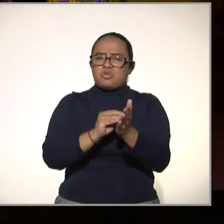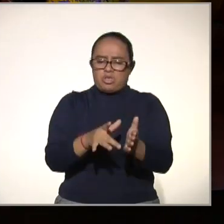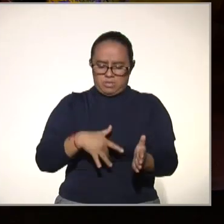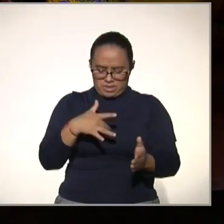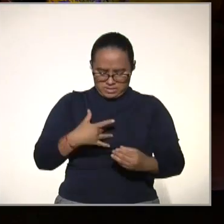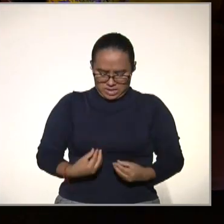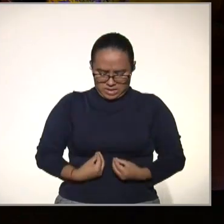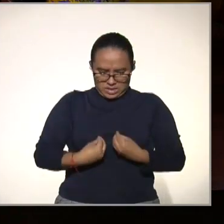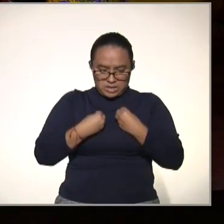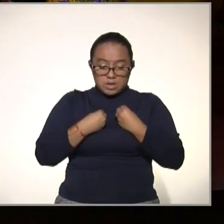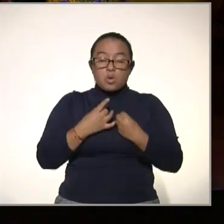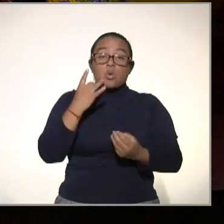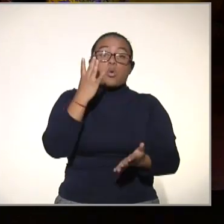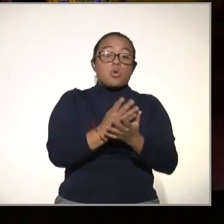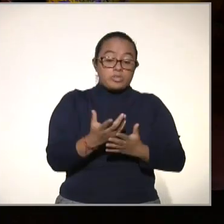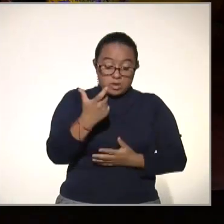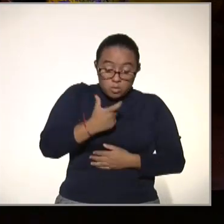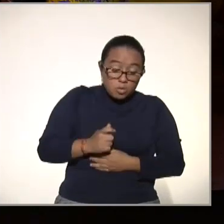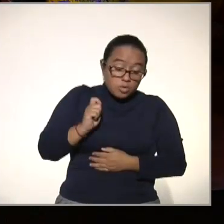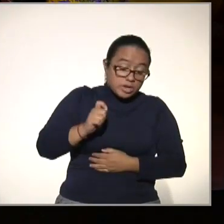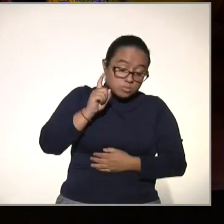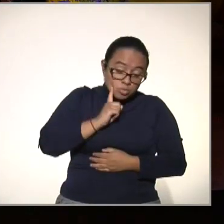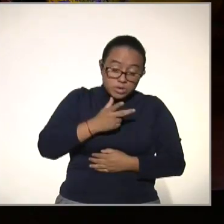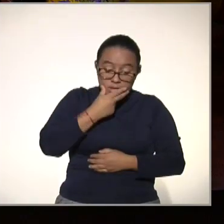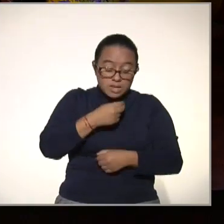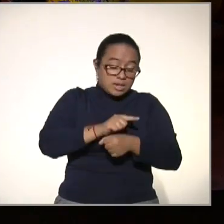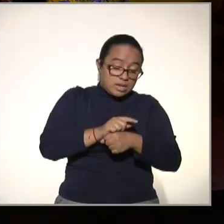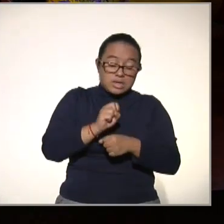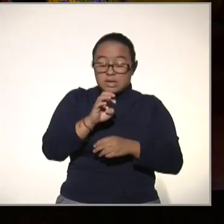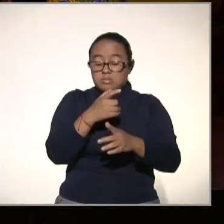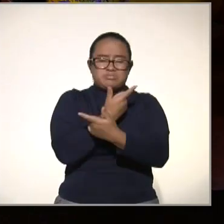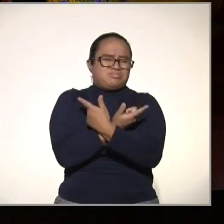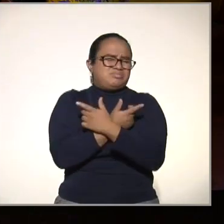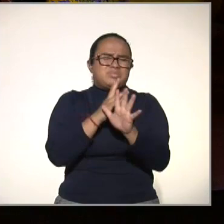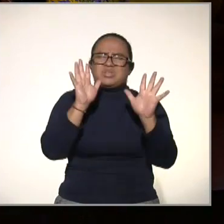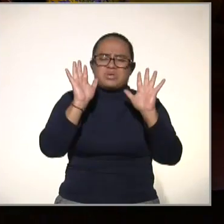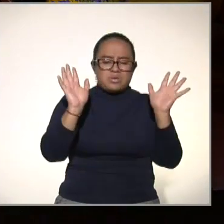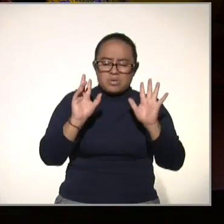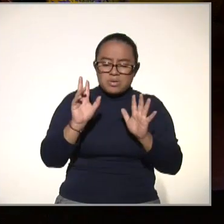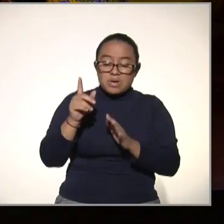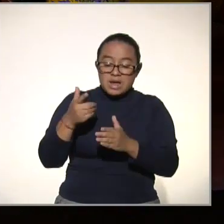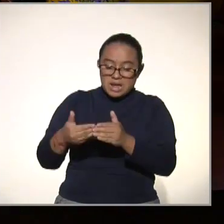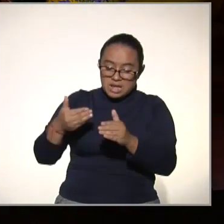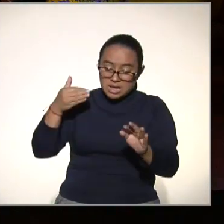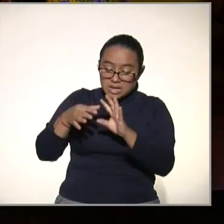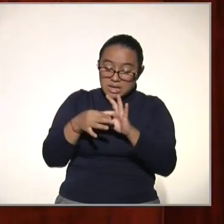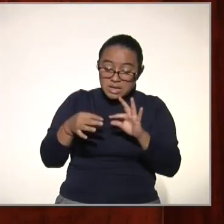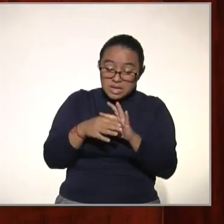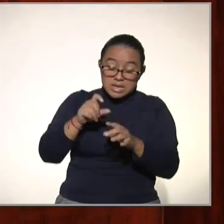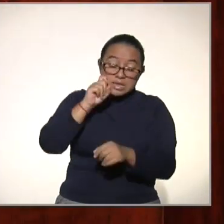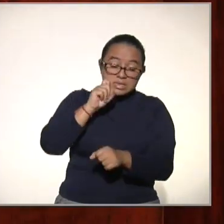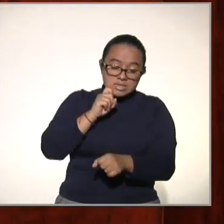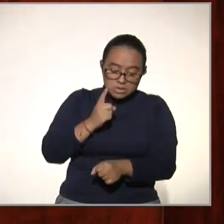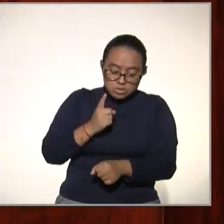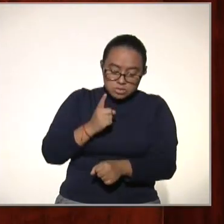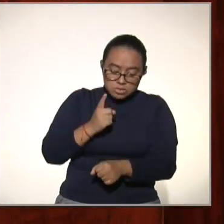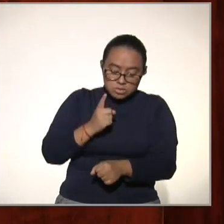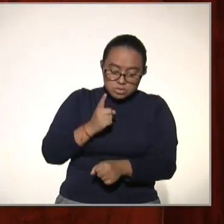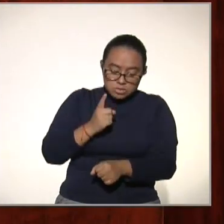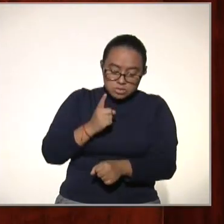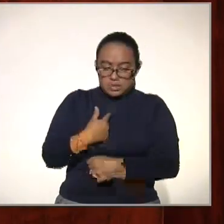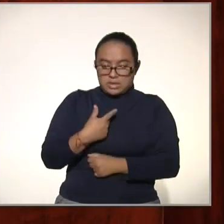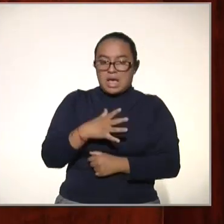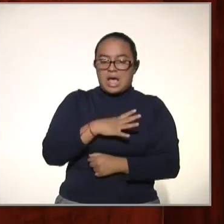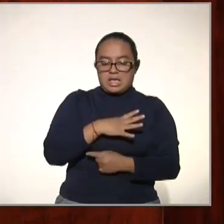sentidos, no solo en el sexual y en la identidad de género. Porque como decía Linda, como decía Nat antes, la sexualidad atraviesa quienes somos, pero